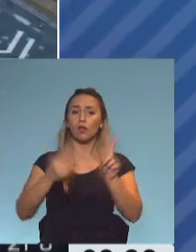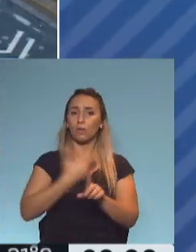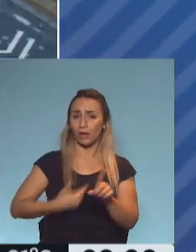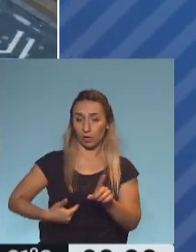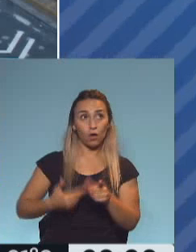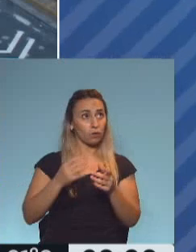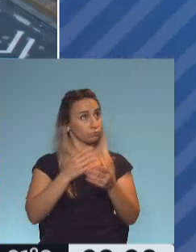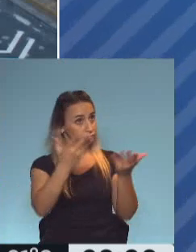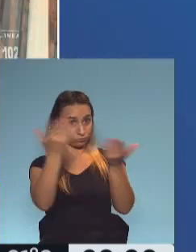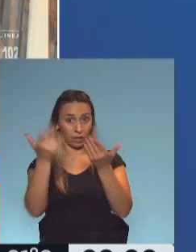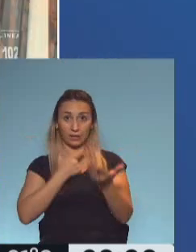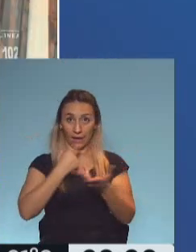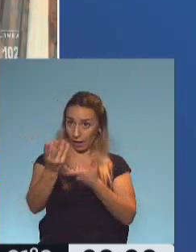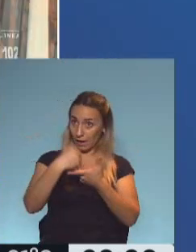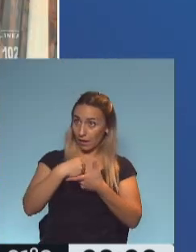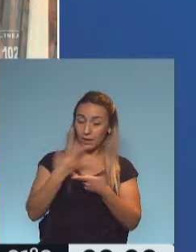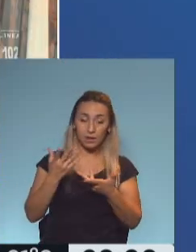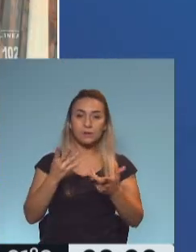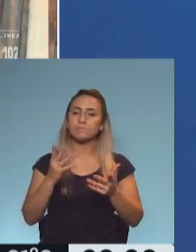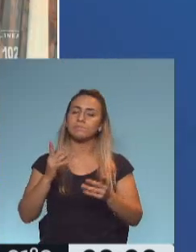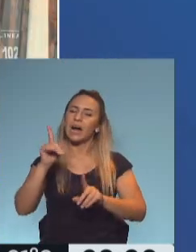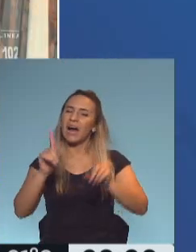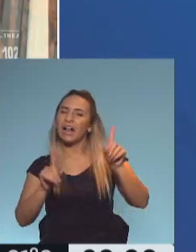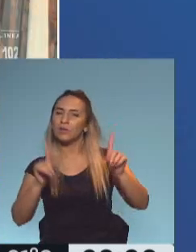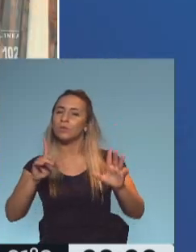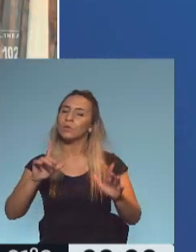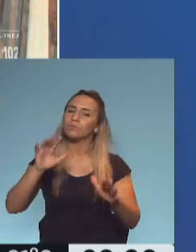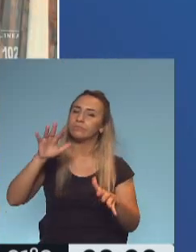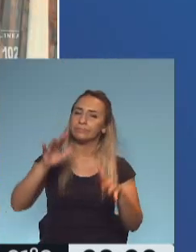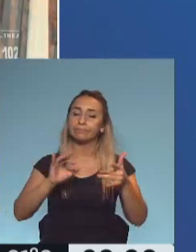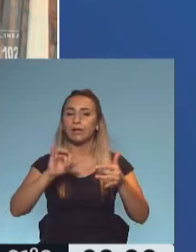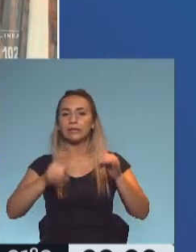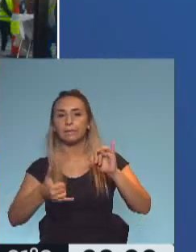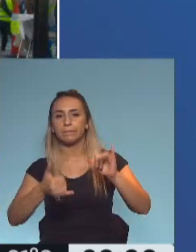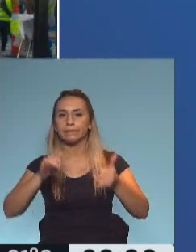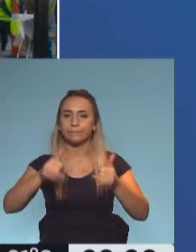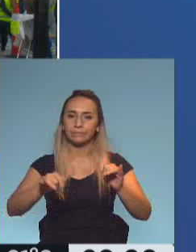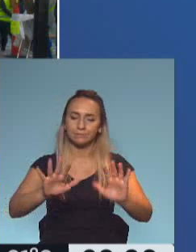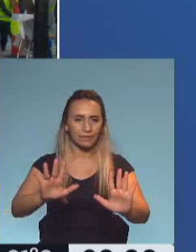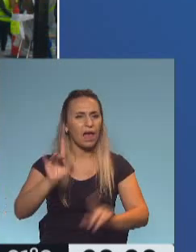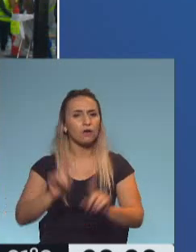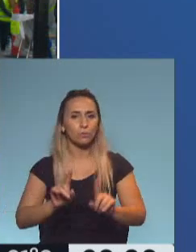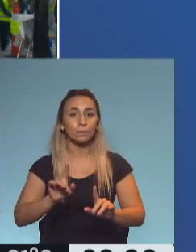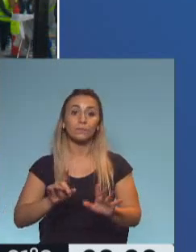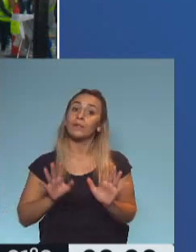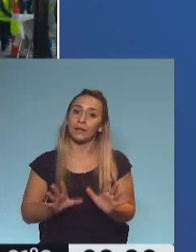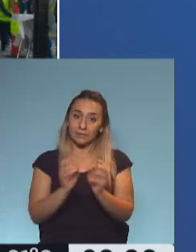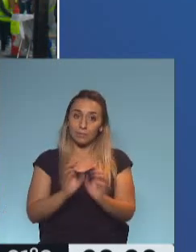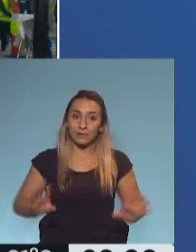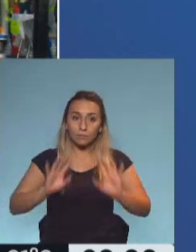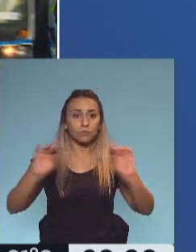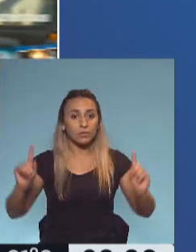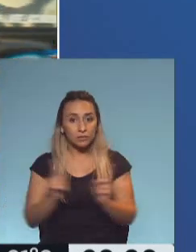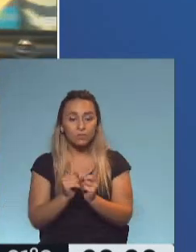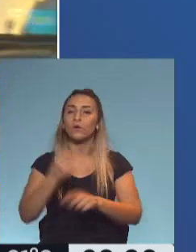Sí. De manera muy salteada lo han hecho. Así titulamos. Así empezamos a resumir la